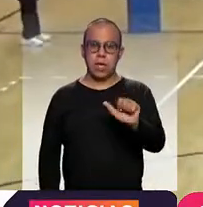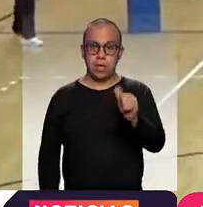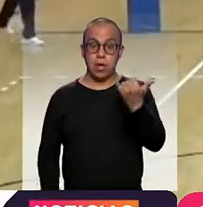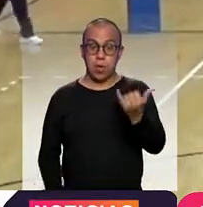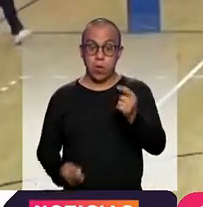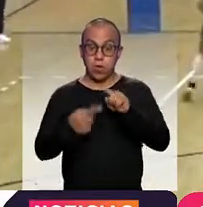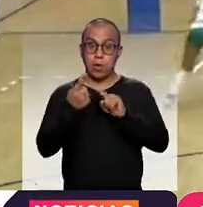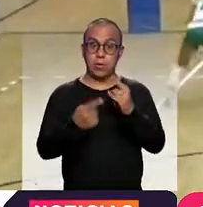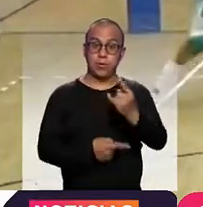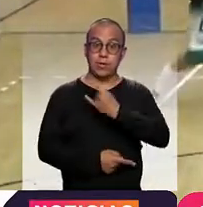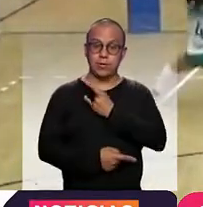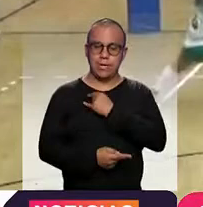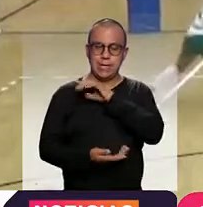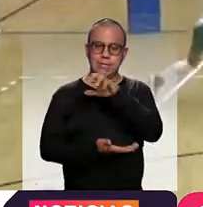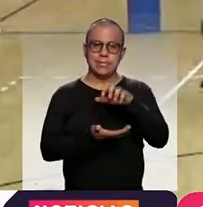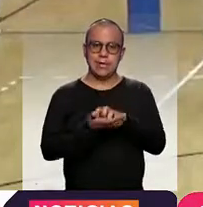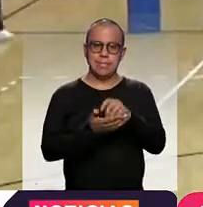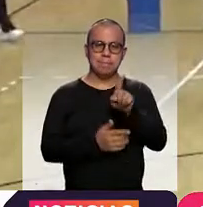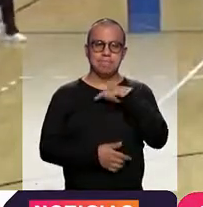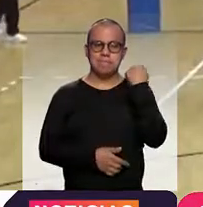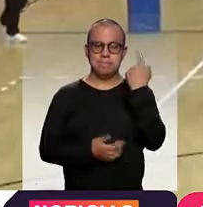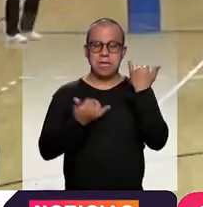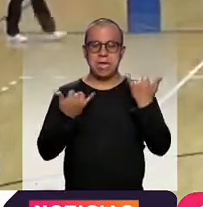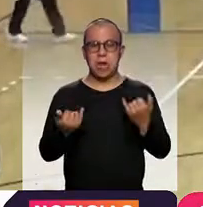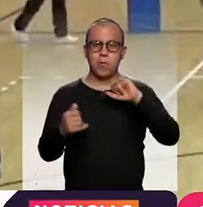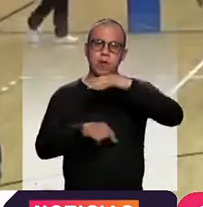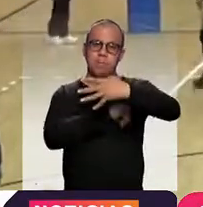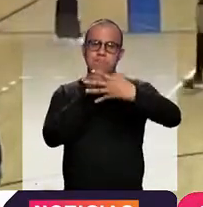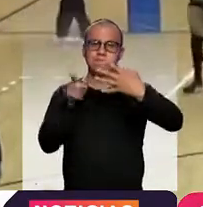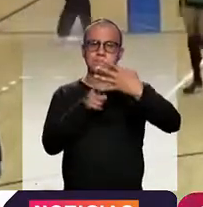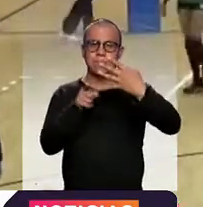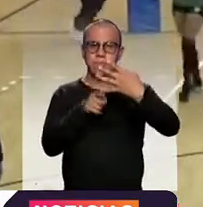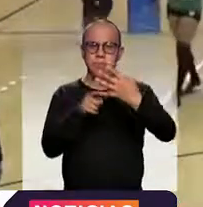mientras que la Universidad Central, con la derrota, ahora es cuarta con 14 unidades.